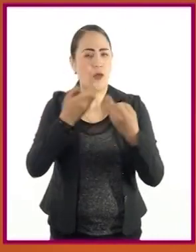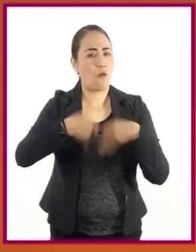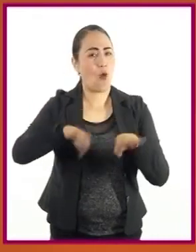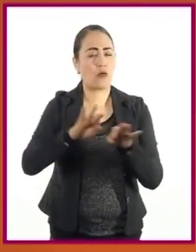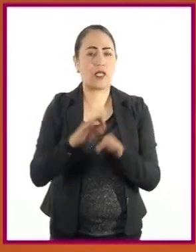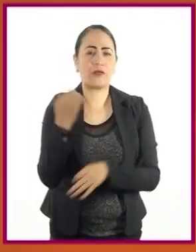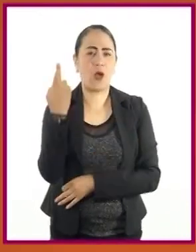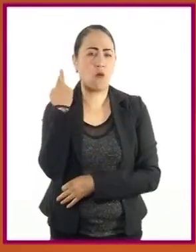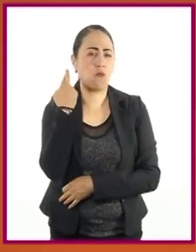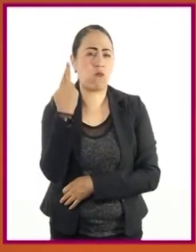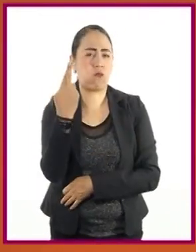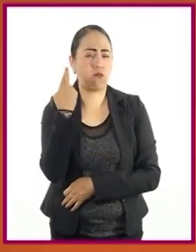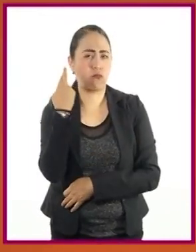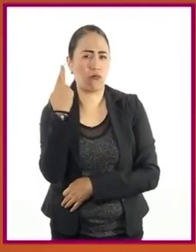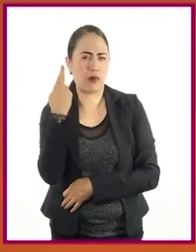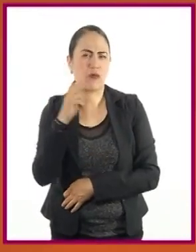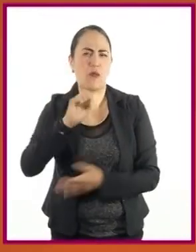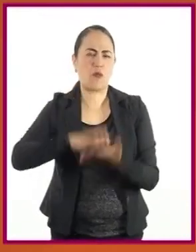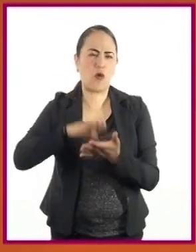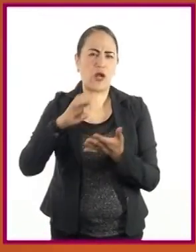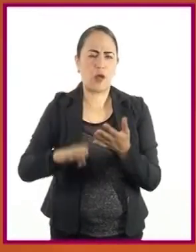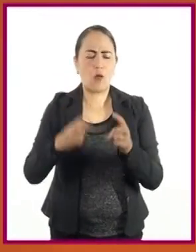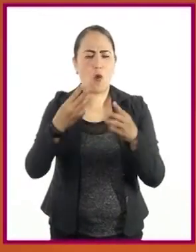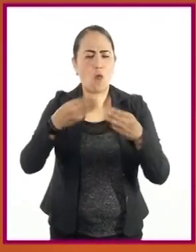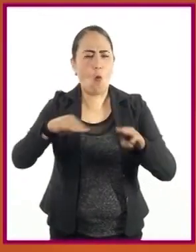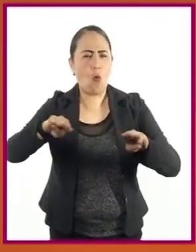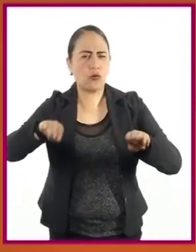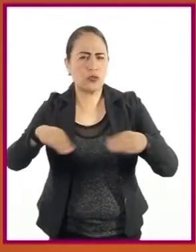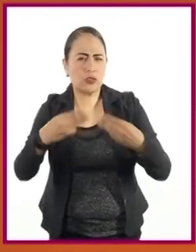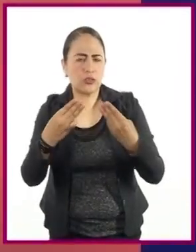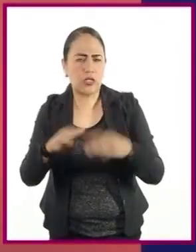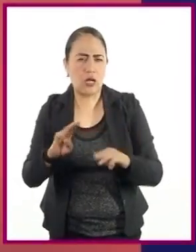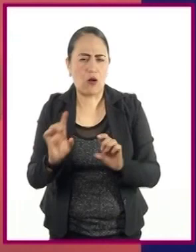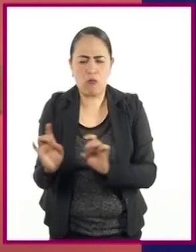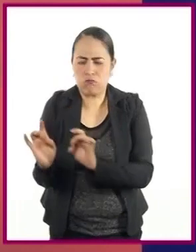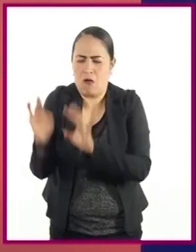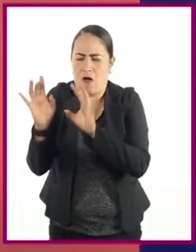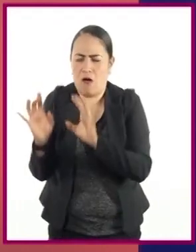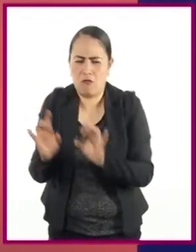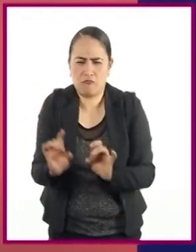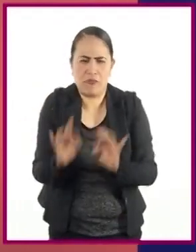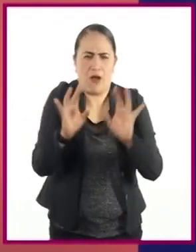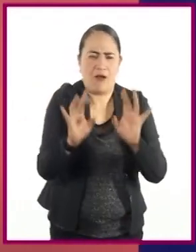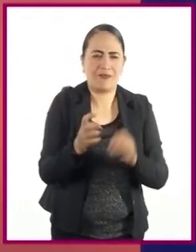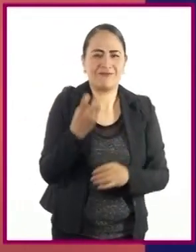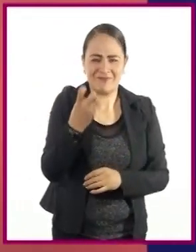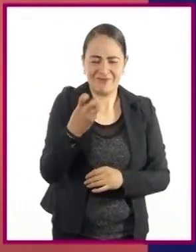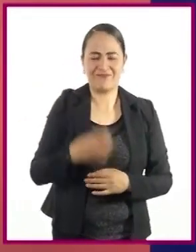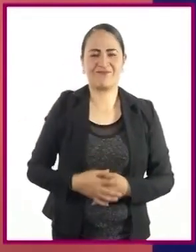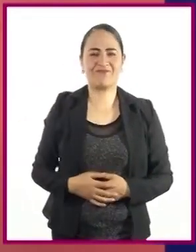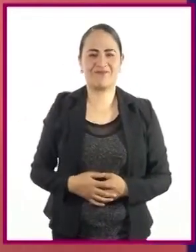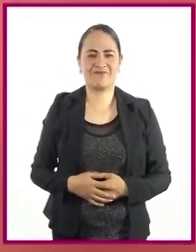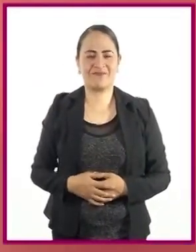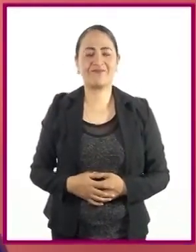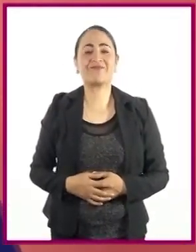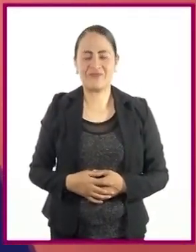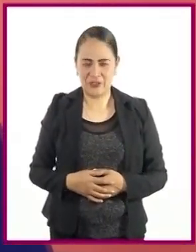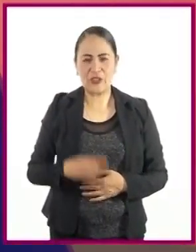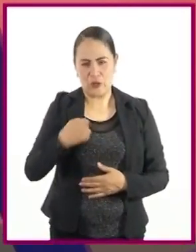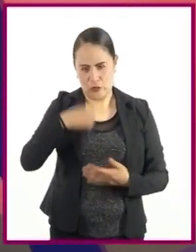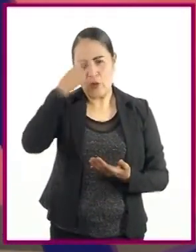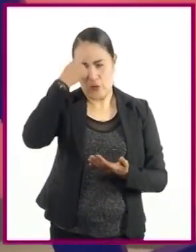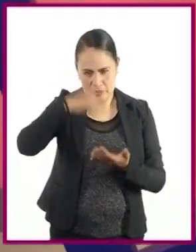los cuales encontramos a la música incidental y a los efectos sonoros. Pues creo que logramos concretar y ejemplificar los elementos